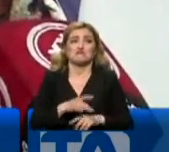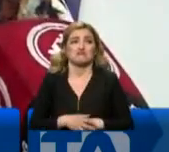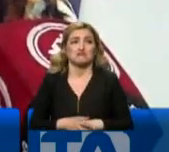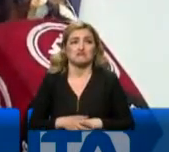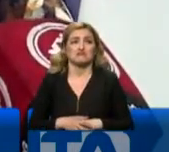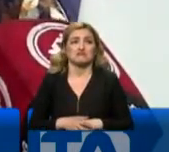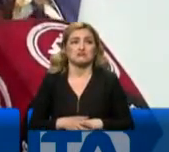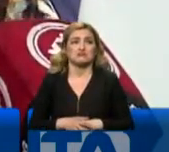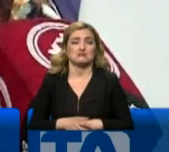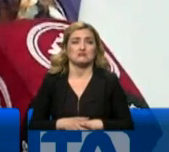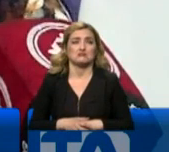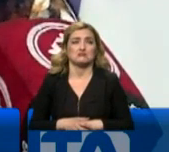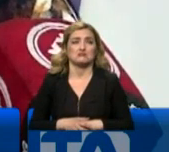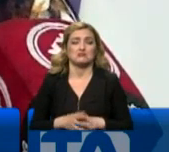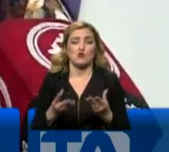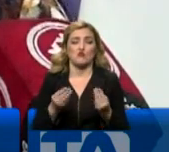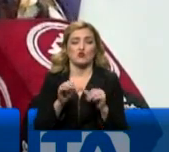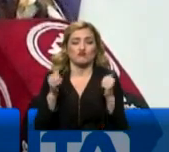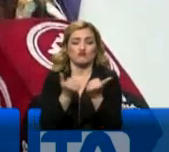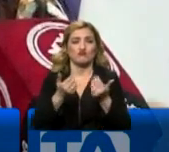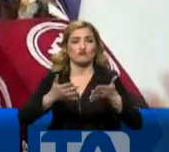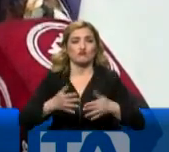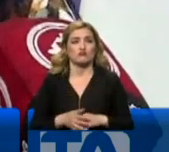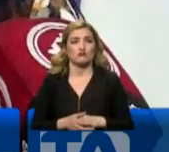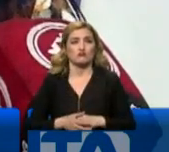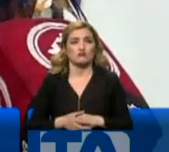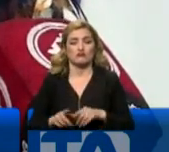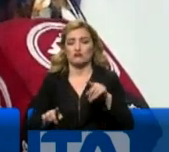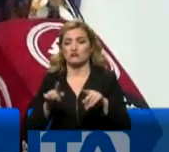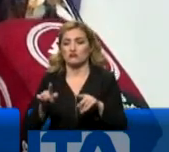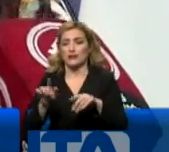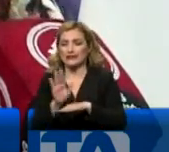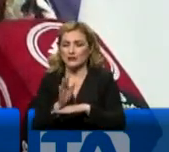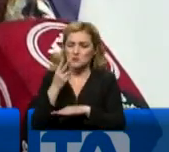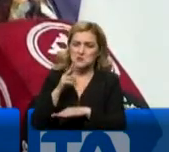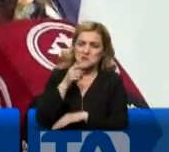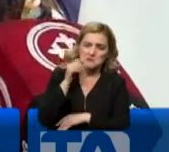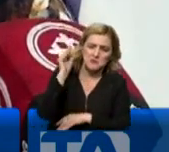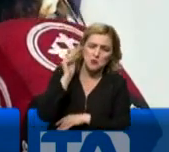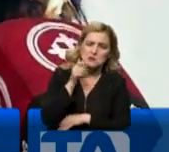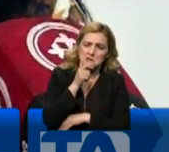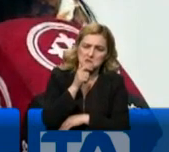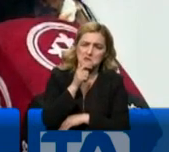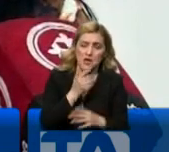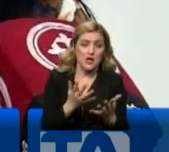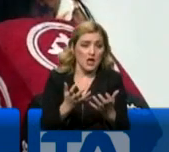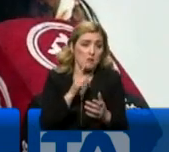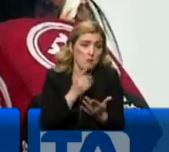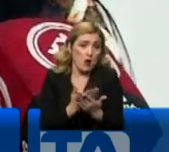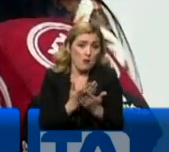que muchos asambleístas y de lo que he escuchado en los medios de comunicación esperan